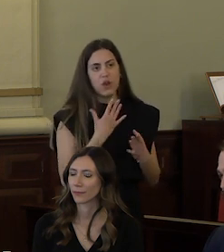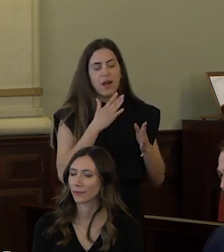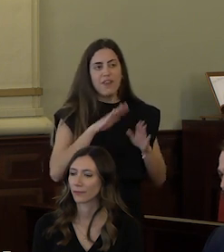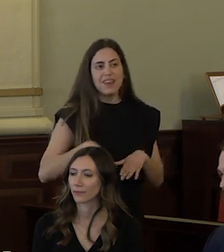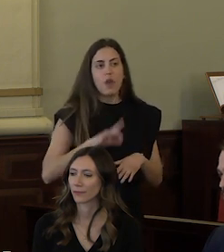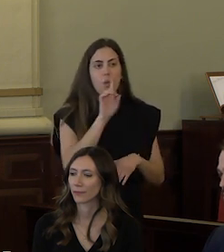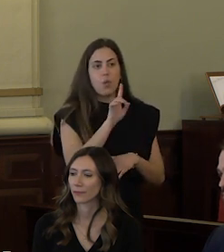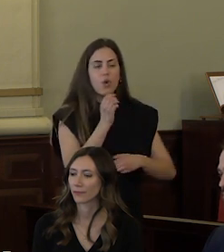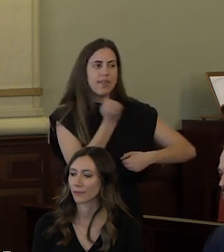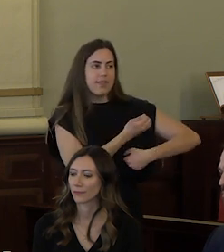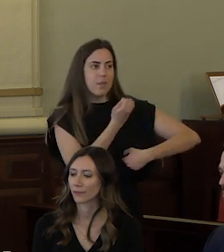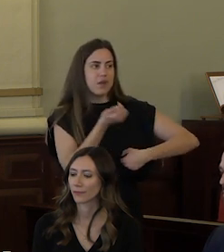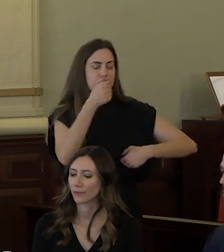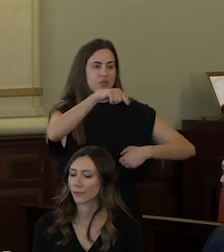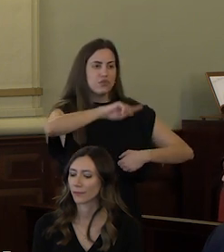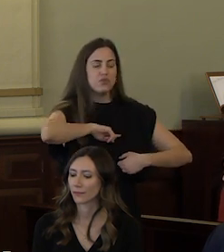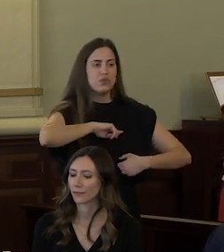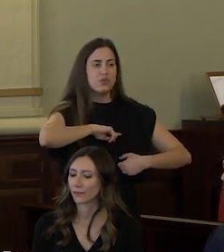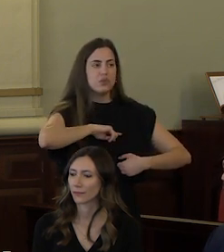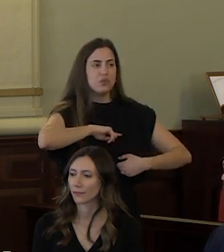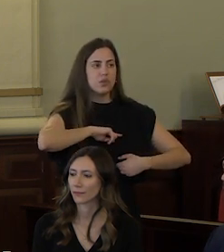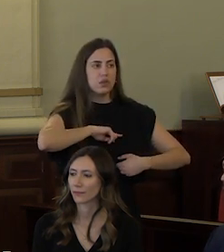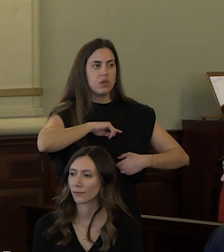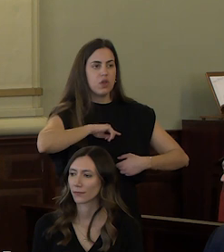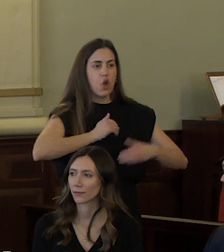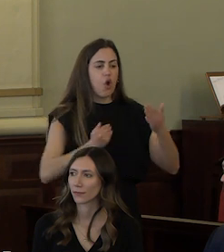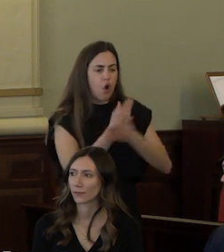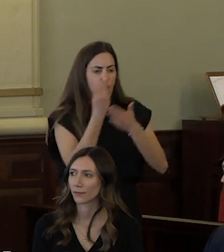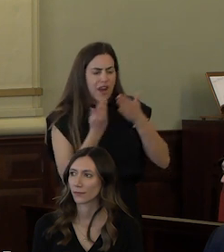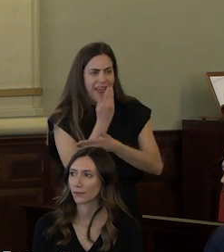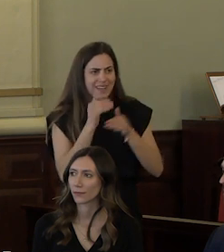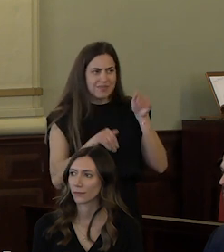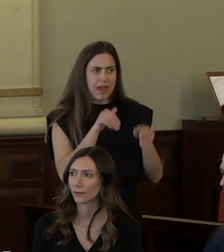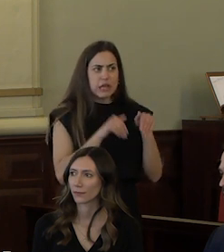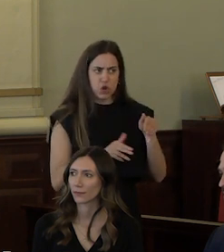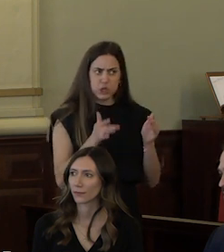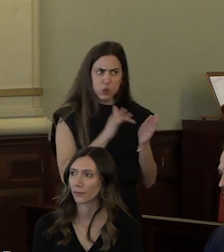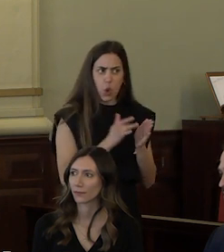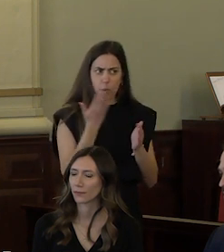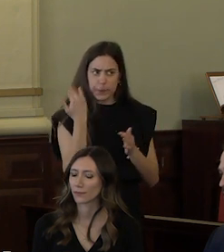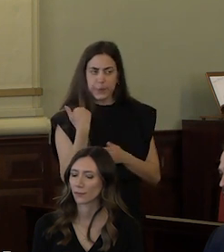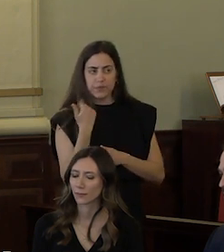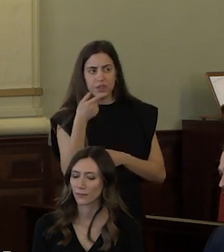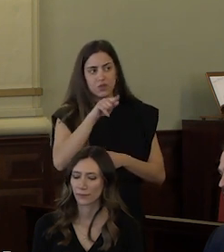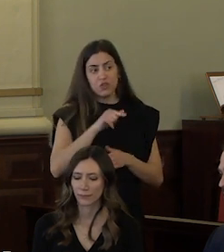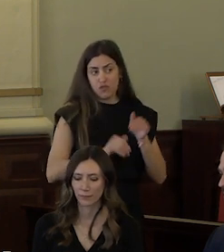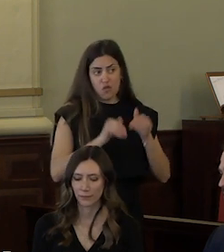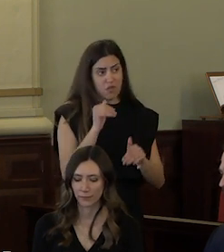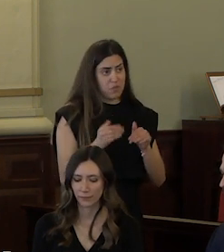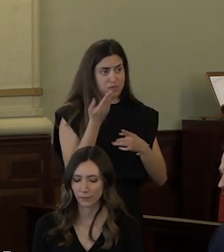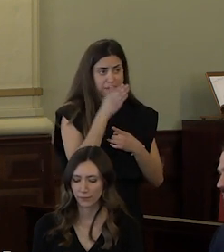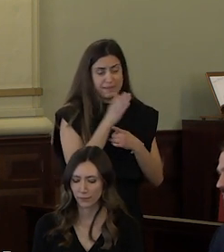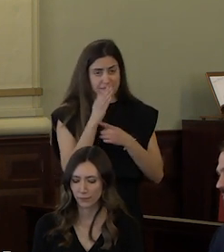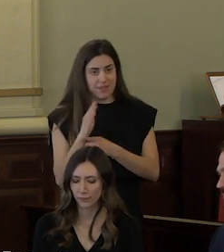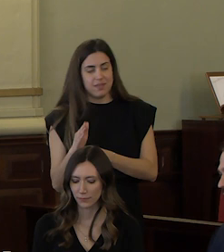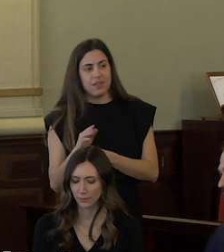de diciembre tuvimos nuestra jornada de elecciones y ahí pues votamos a nuestros representantes